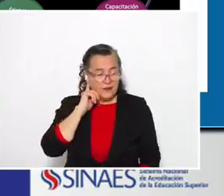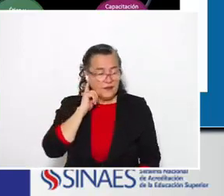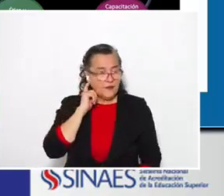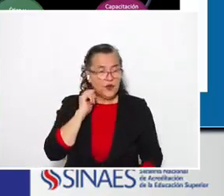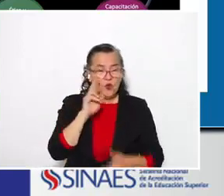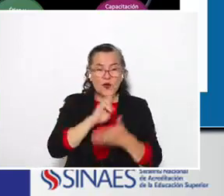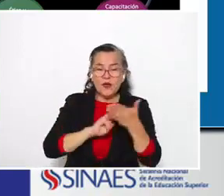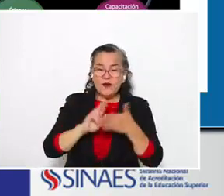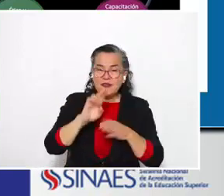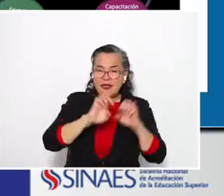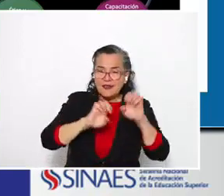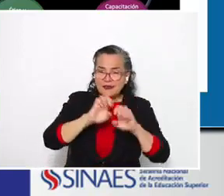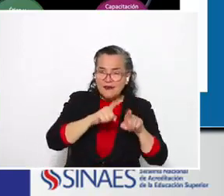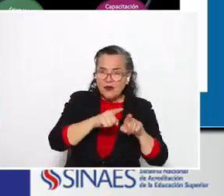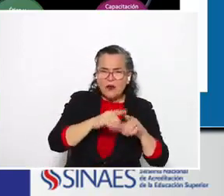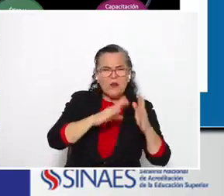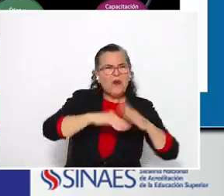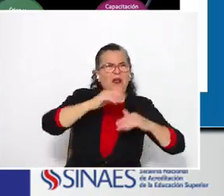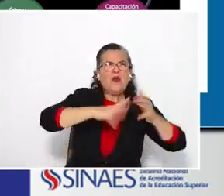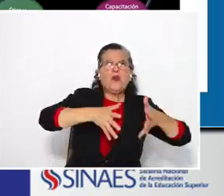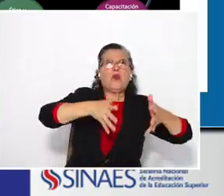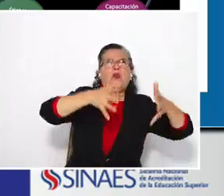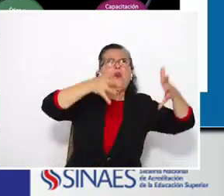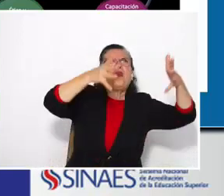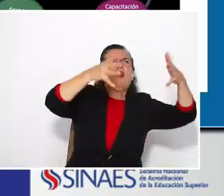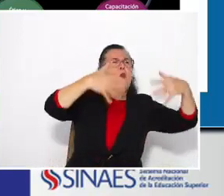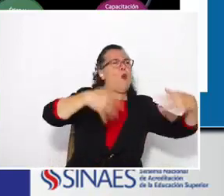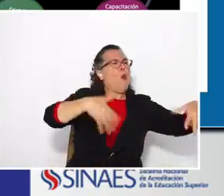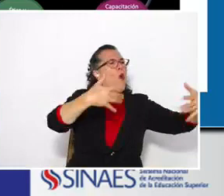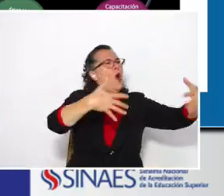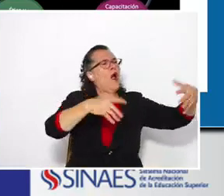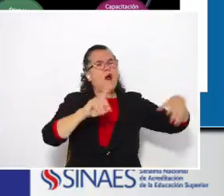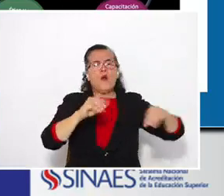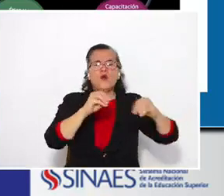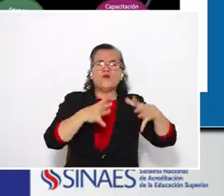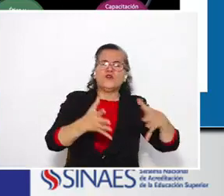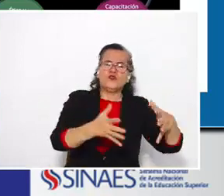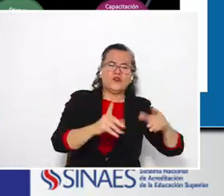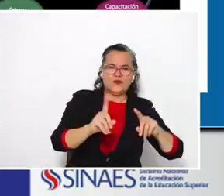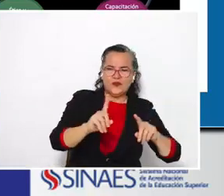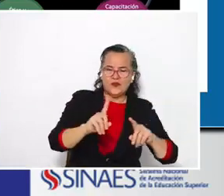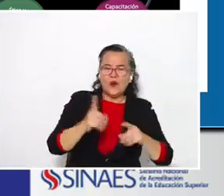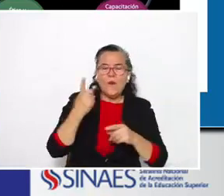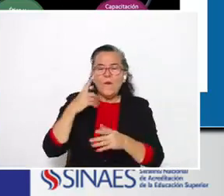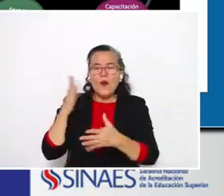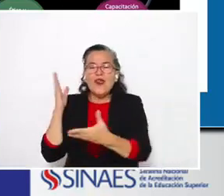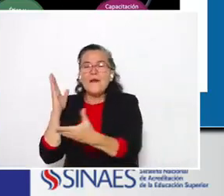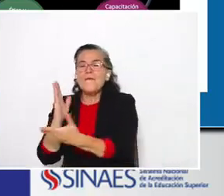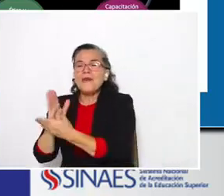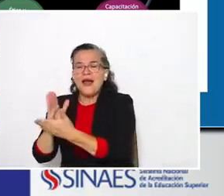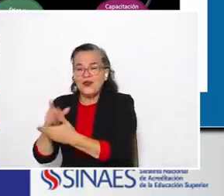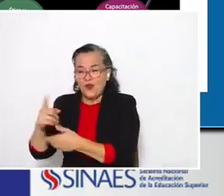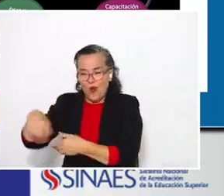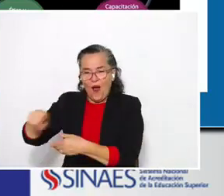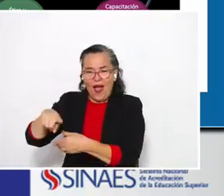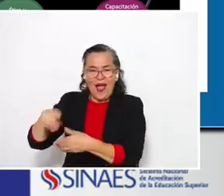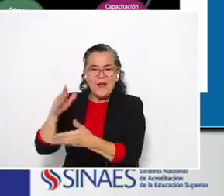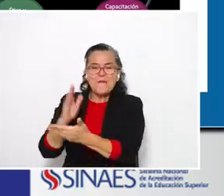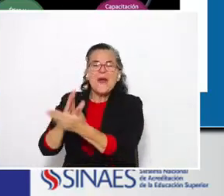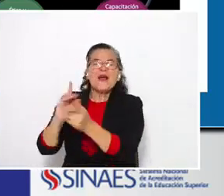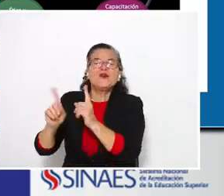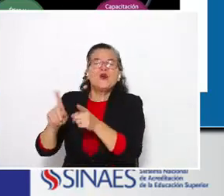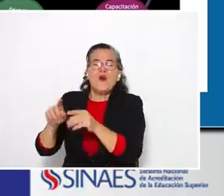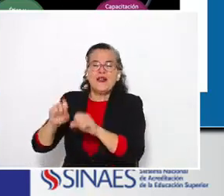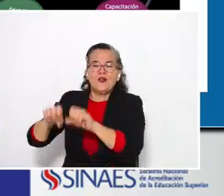evalúen no por los edificios o los profesores que tengan, sino por el impacto de los graduados. Al